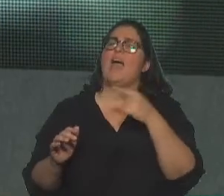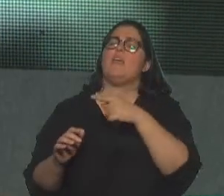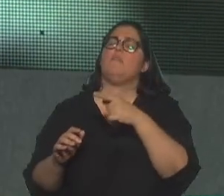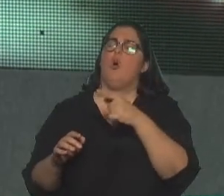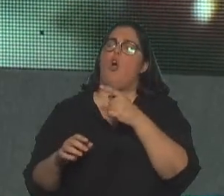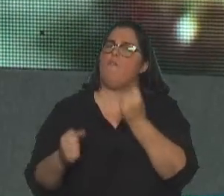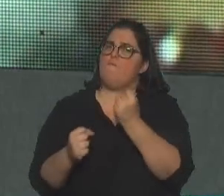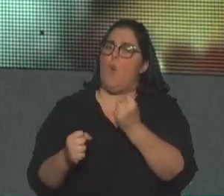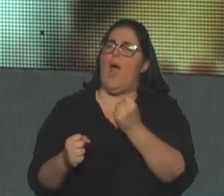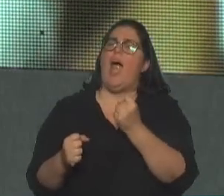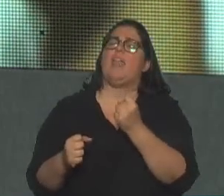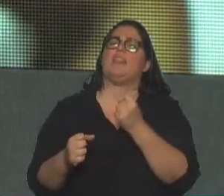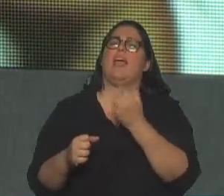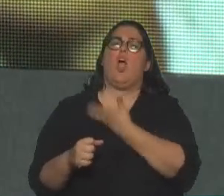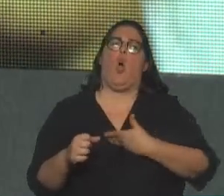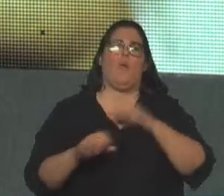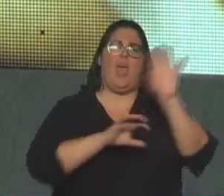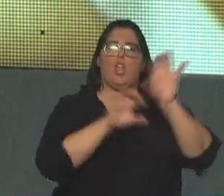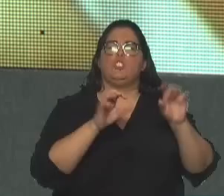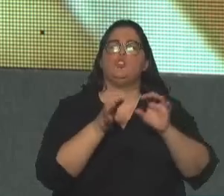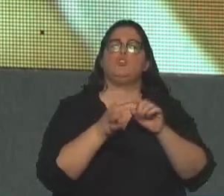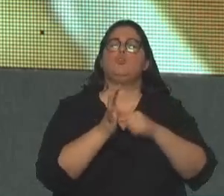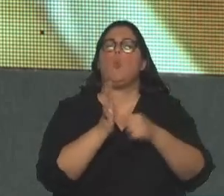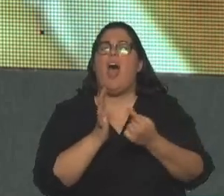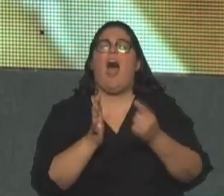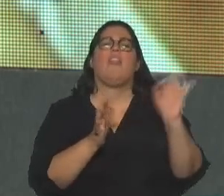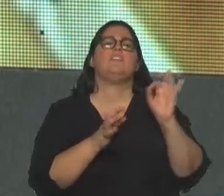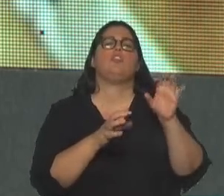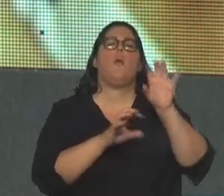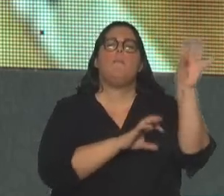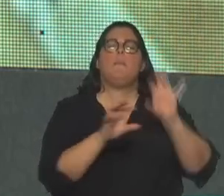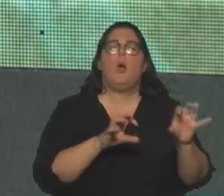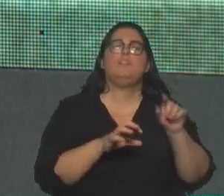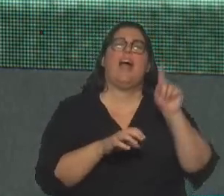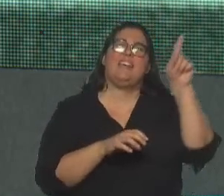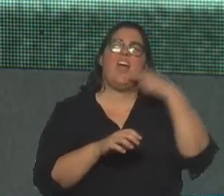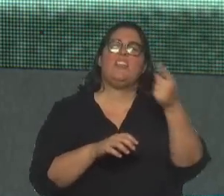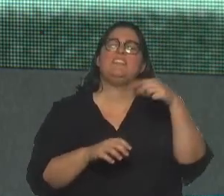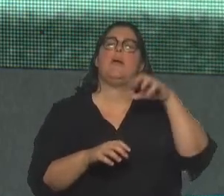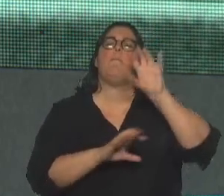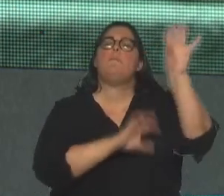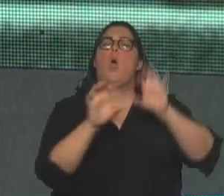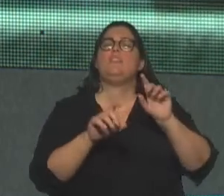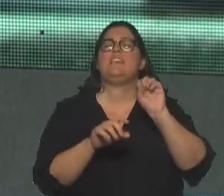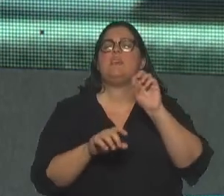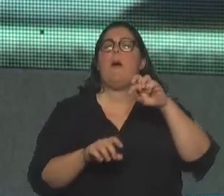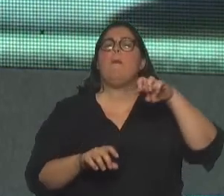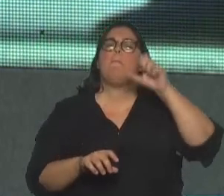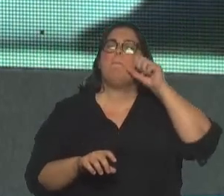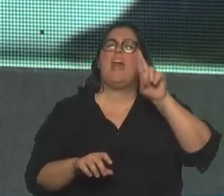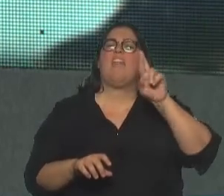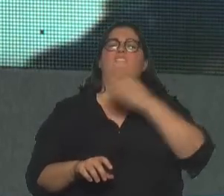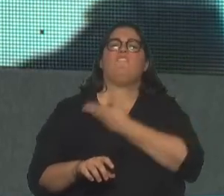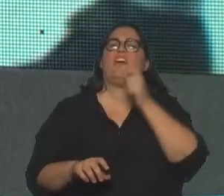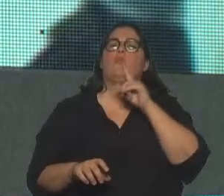gobernando distintas ciudades o distintas prefecturas, como les llaman allá a las provincias, porque podemos tener